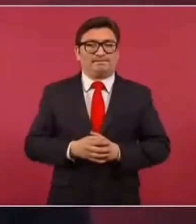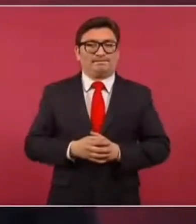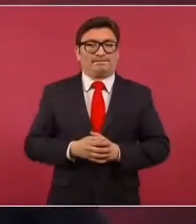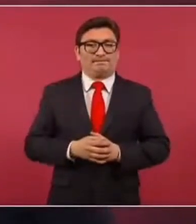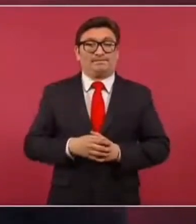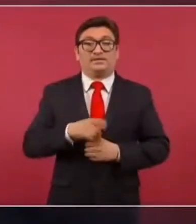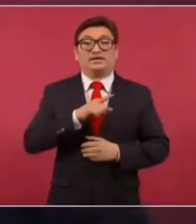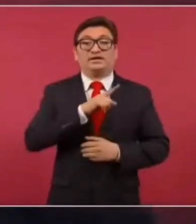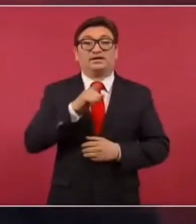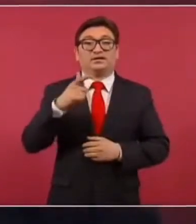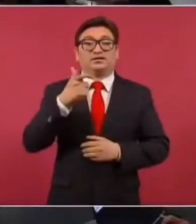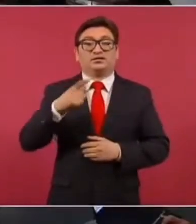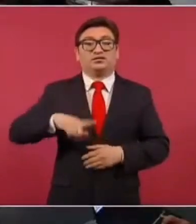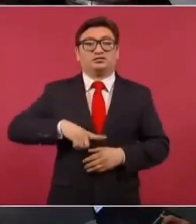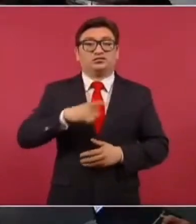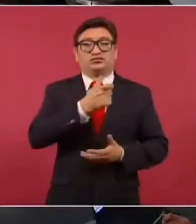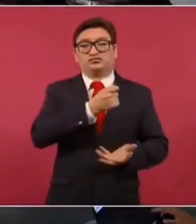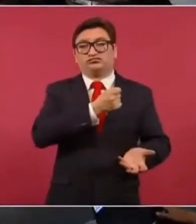administran